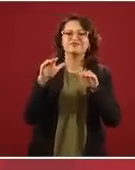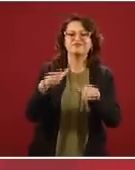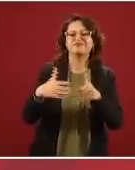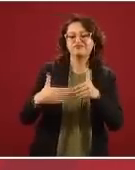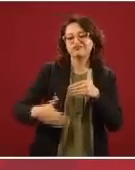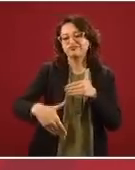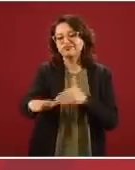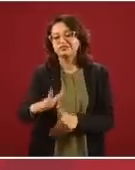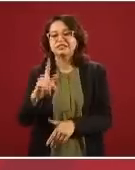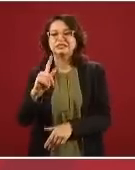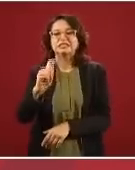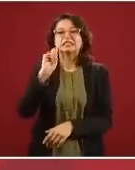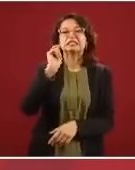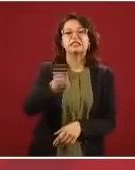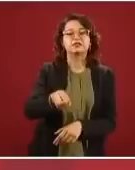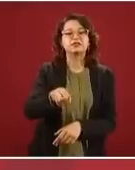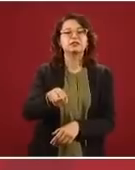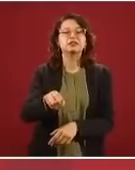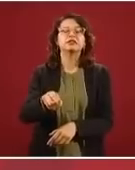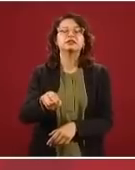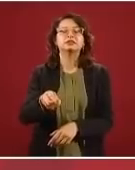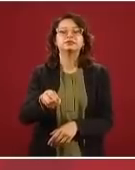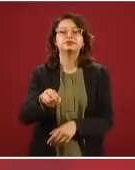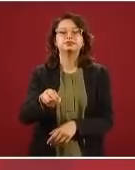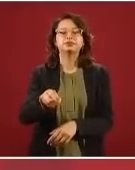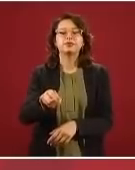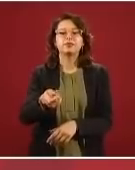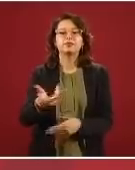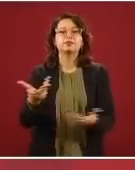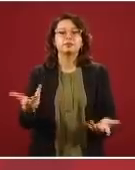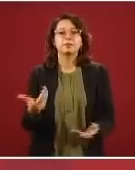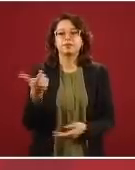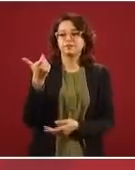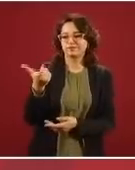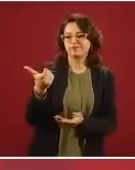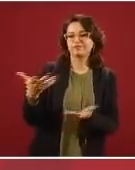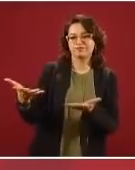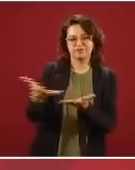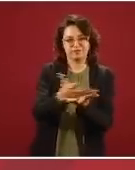significa recuperar dinero